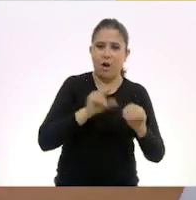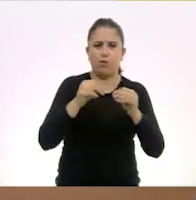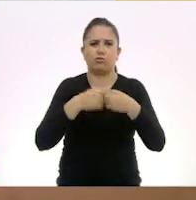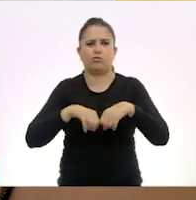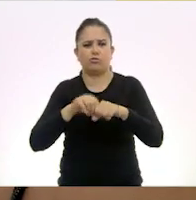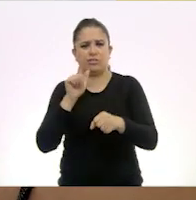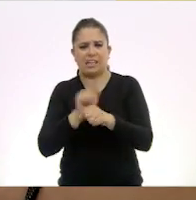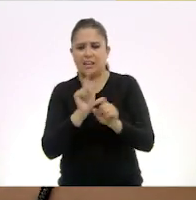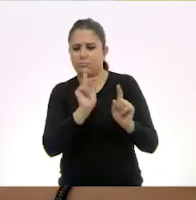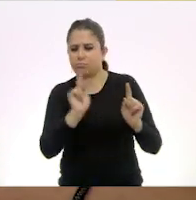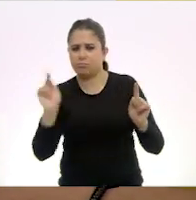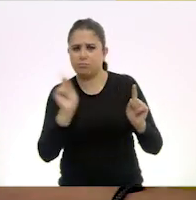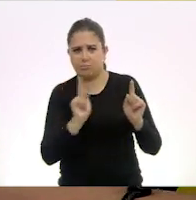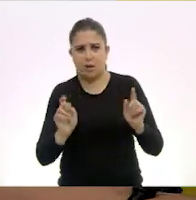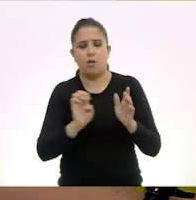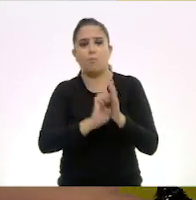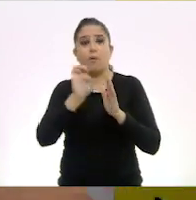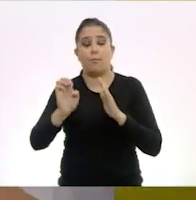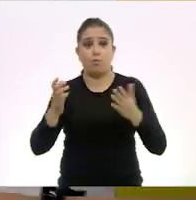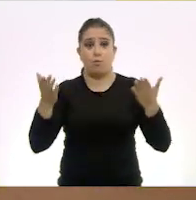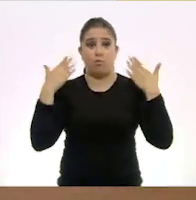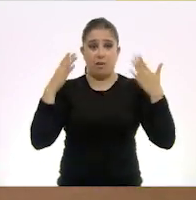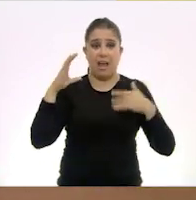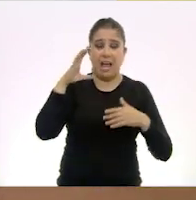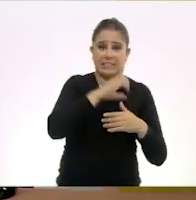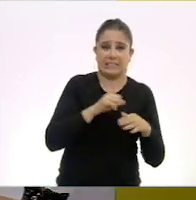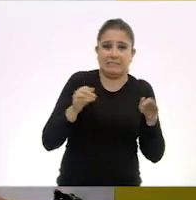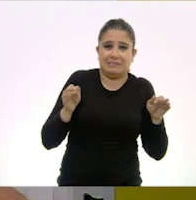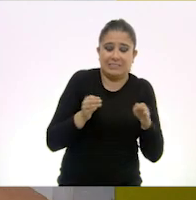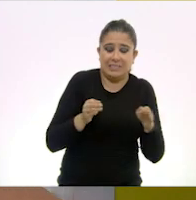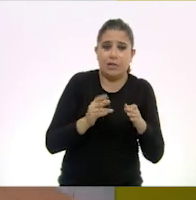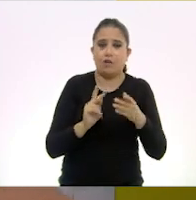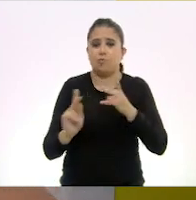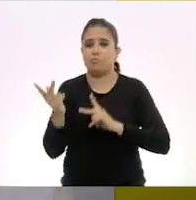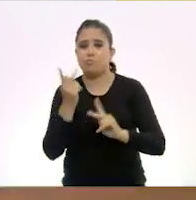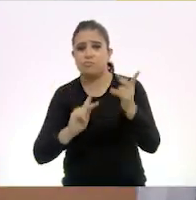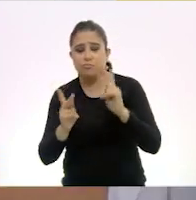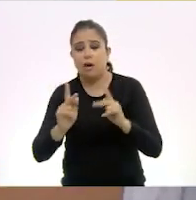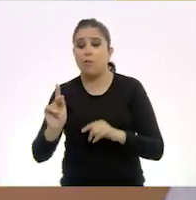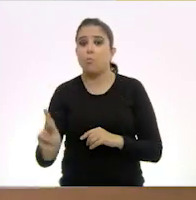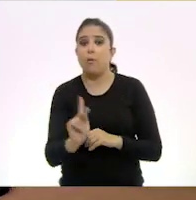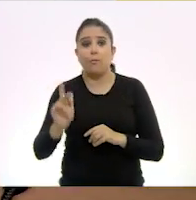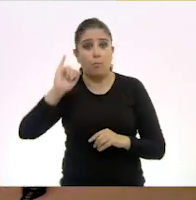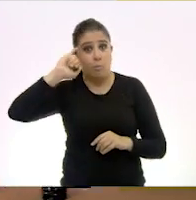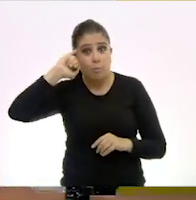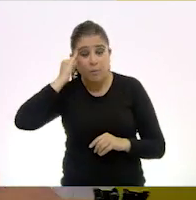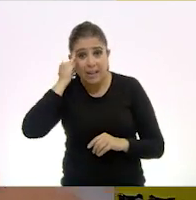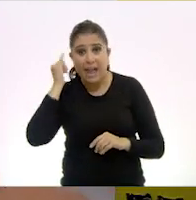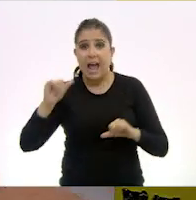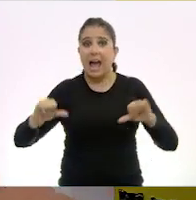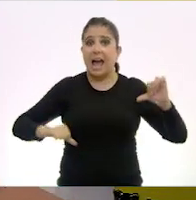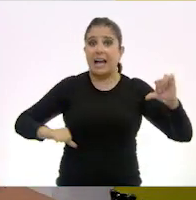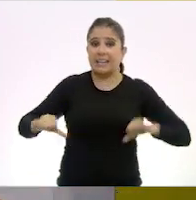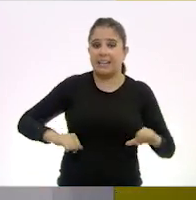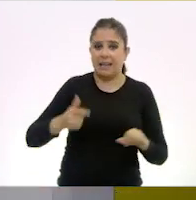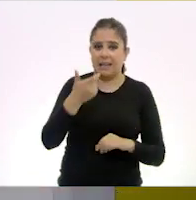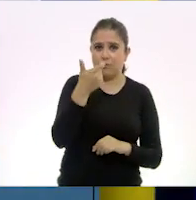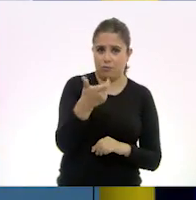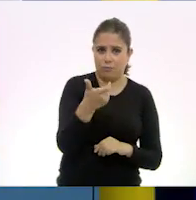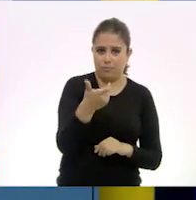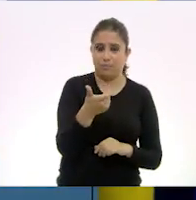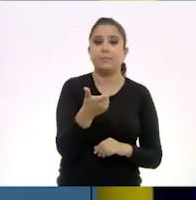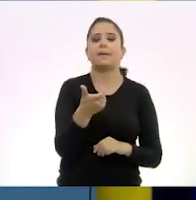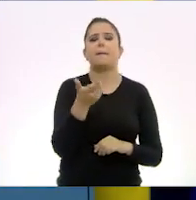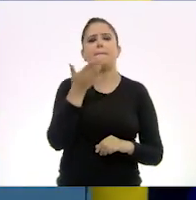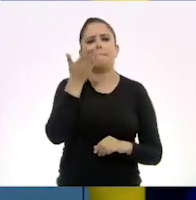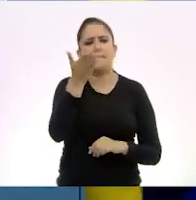sociales. Por ejemplo, el clima, la vegetación, los pueblos indígenas o las actividades económicas. Te